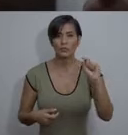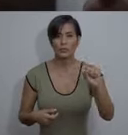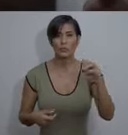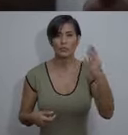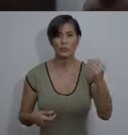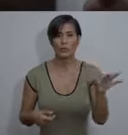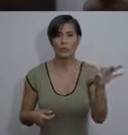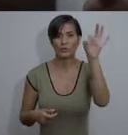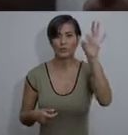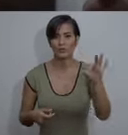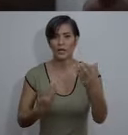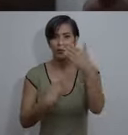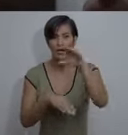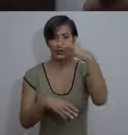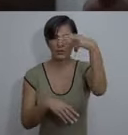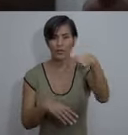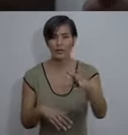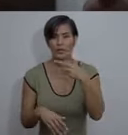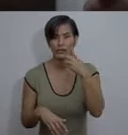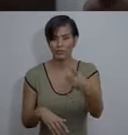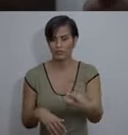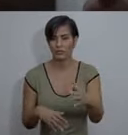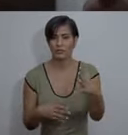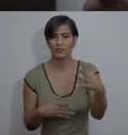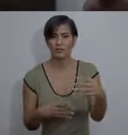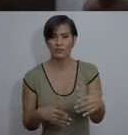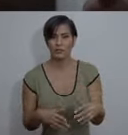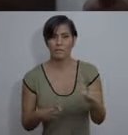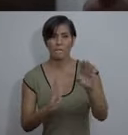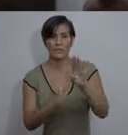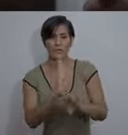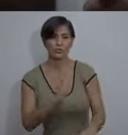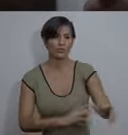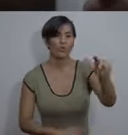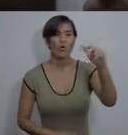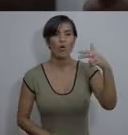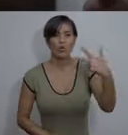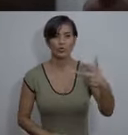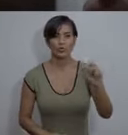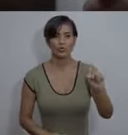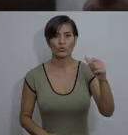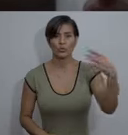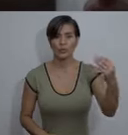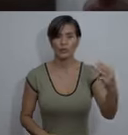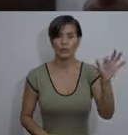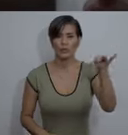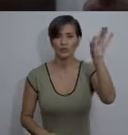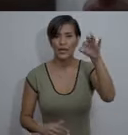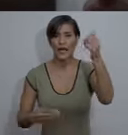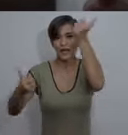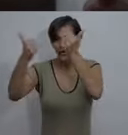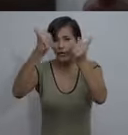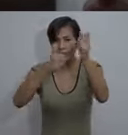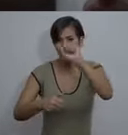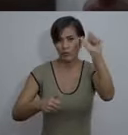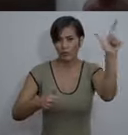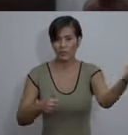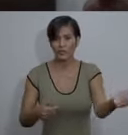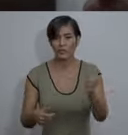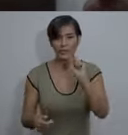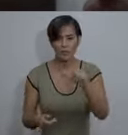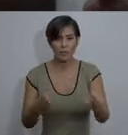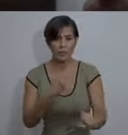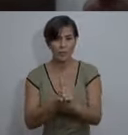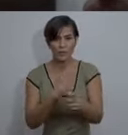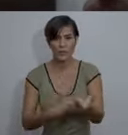puntos 9% y el banco de méxico estima que podría llegar a menos 8.8 por ciento muchos analistas piensan que